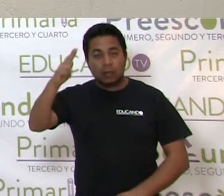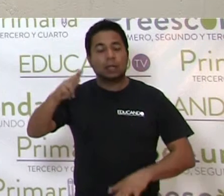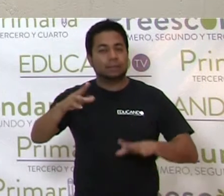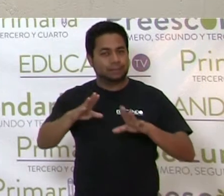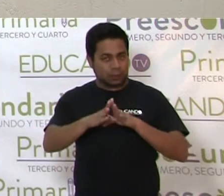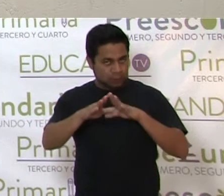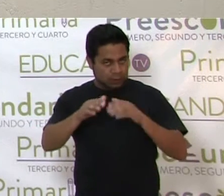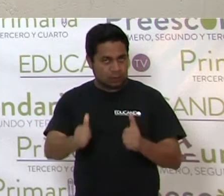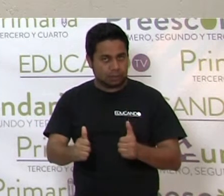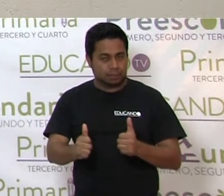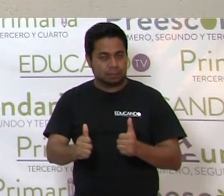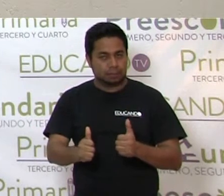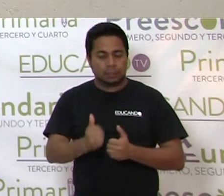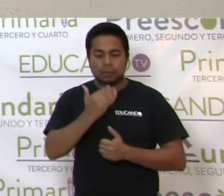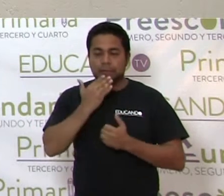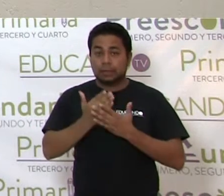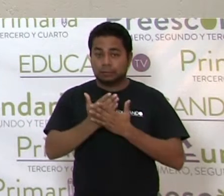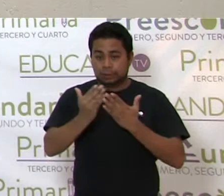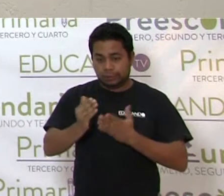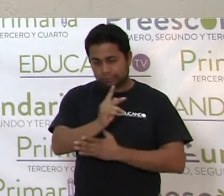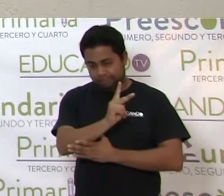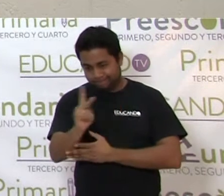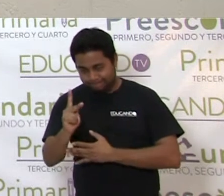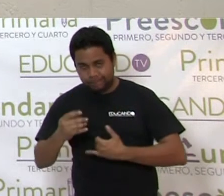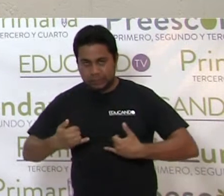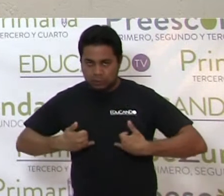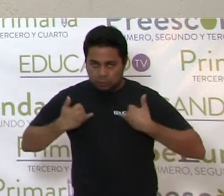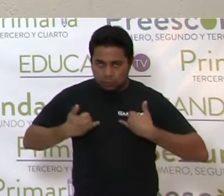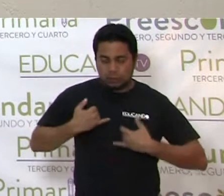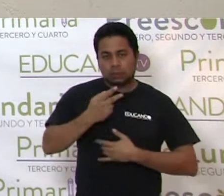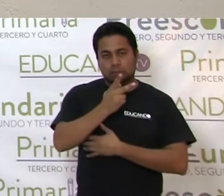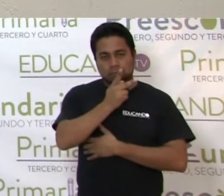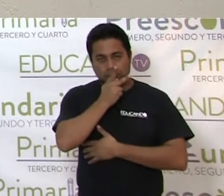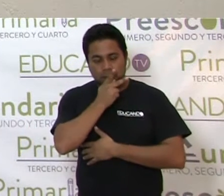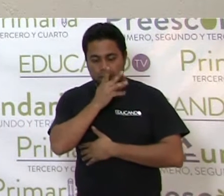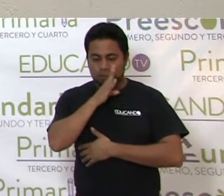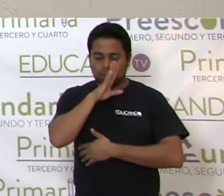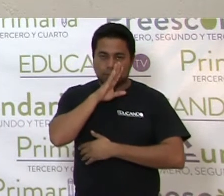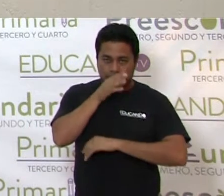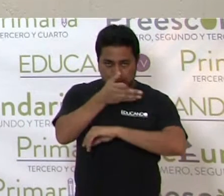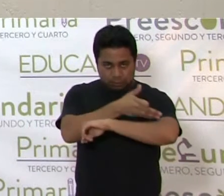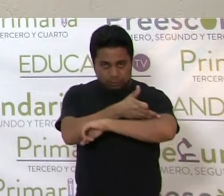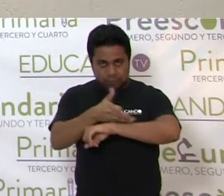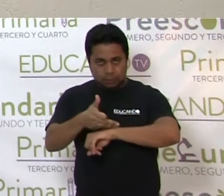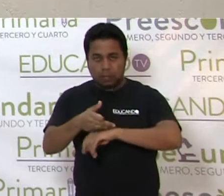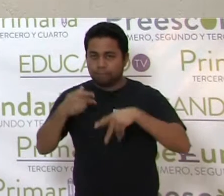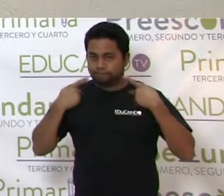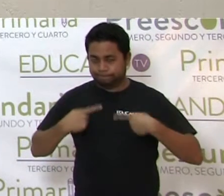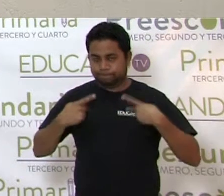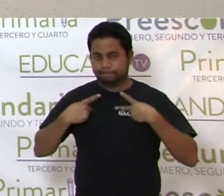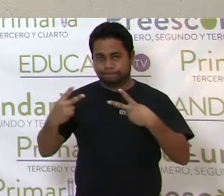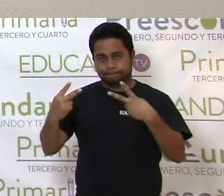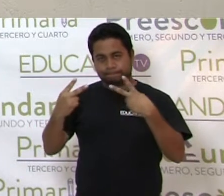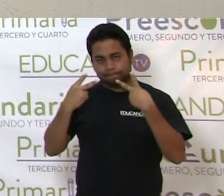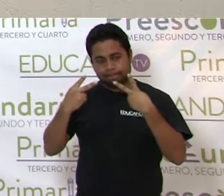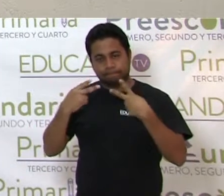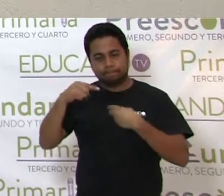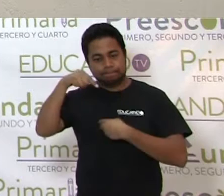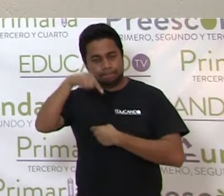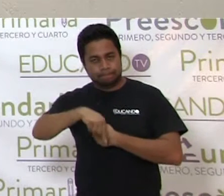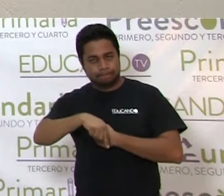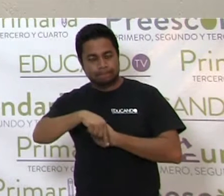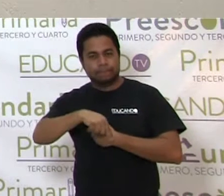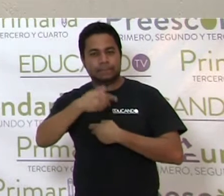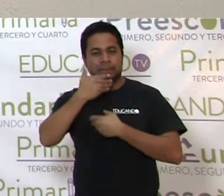¿Qué tal? Bienvenidos jóvenes, padres, madres de familia, público en general. Esto